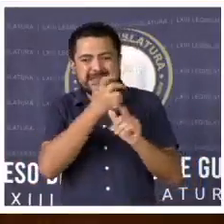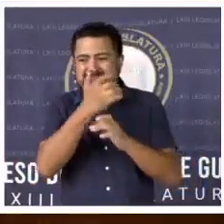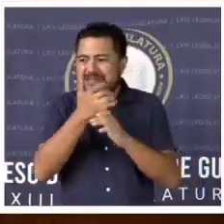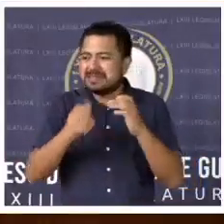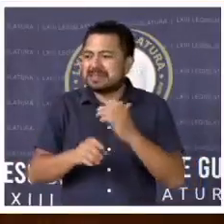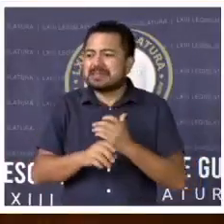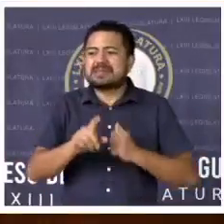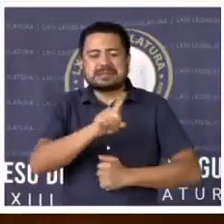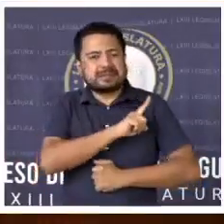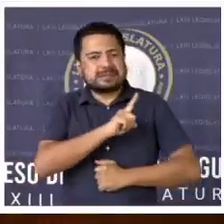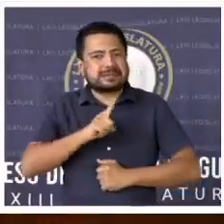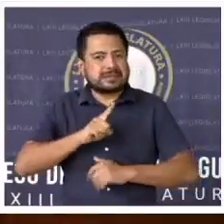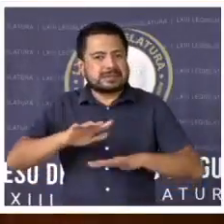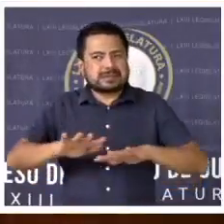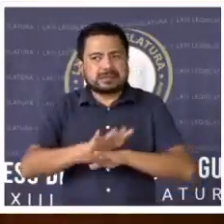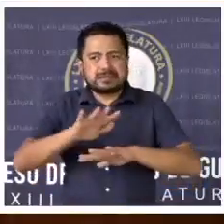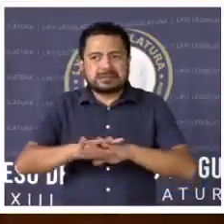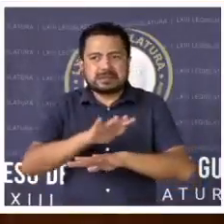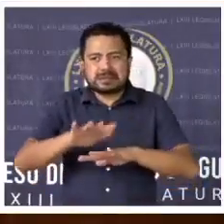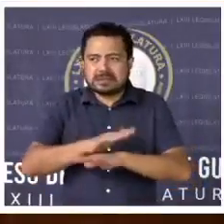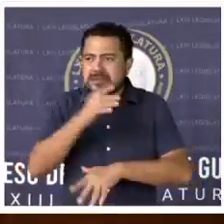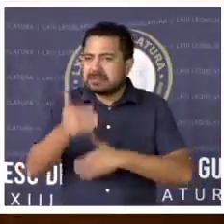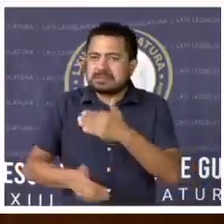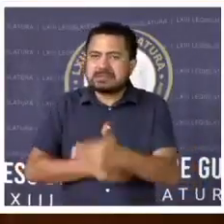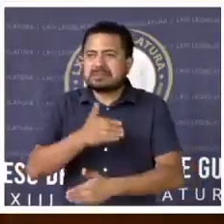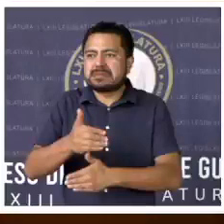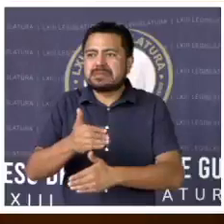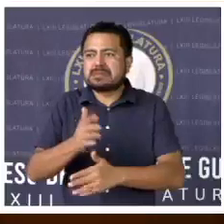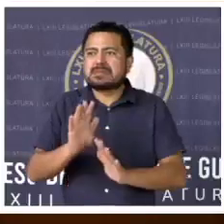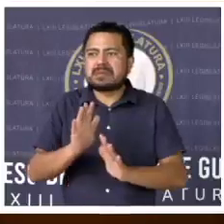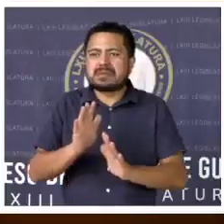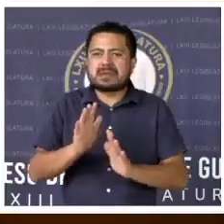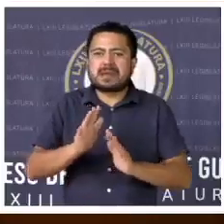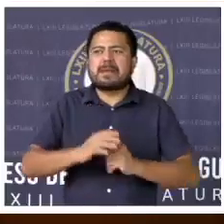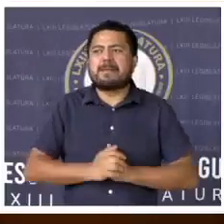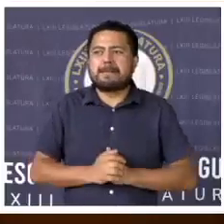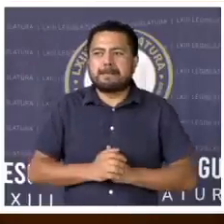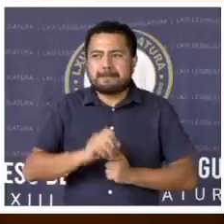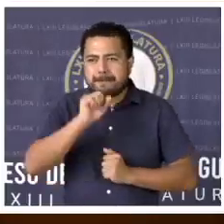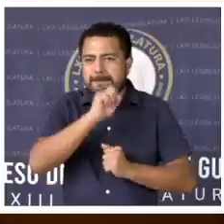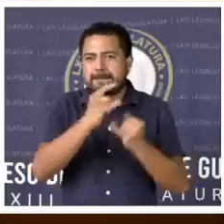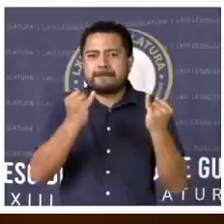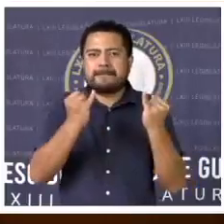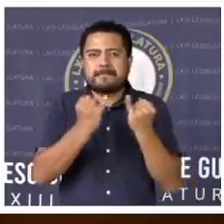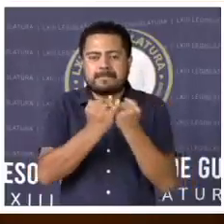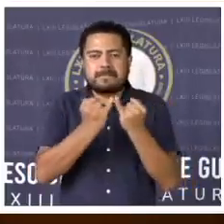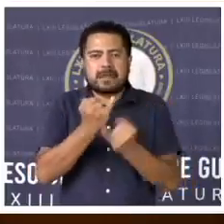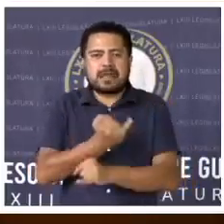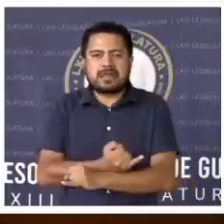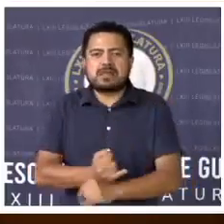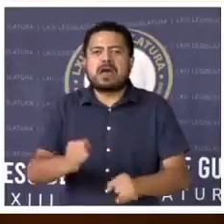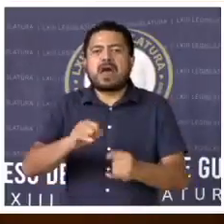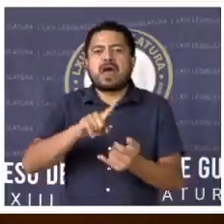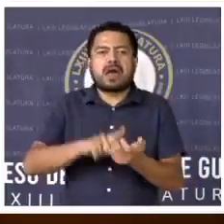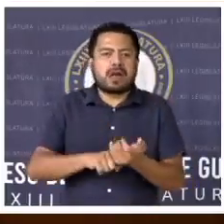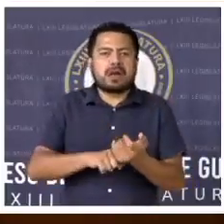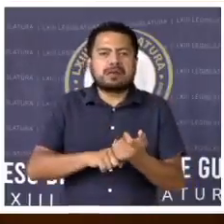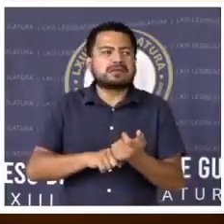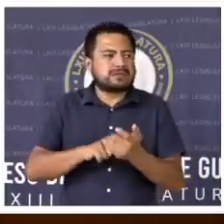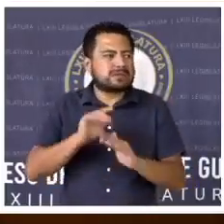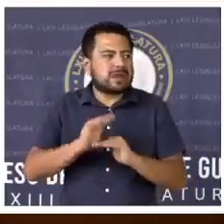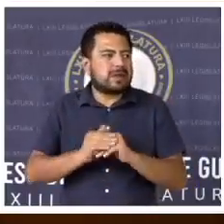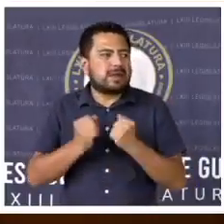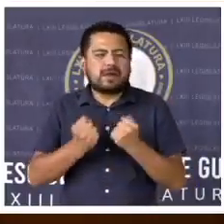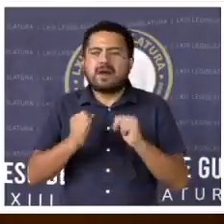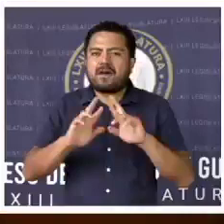tiene que evolucionar dejar el pasmo y la atomización las inercias